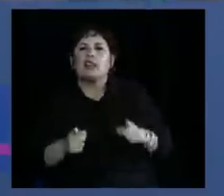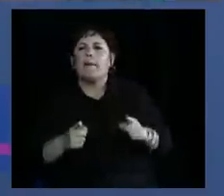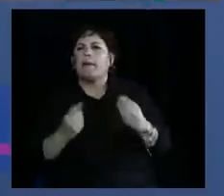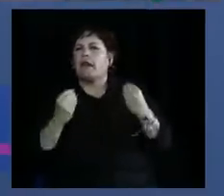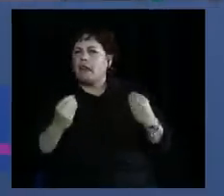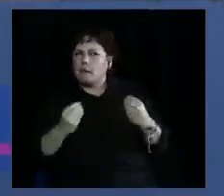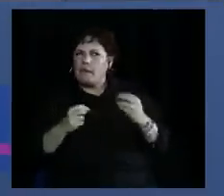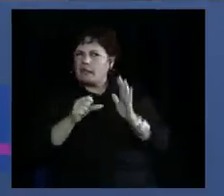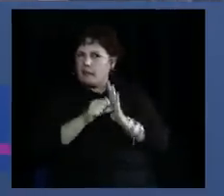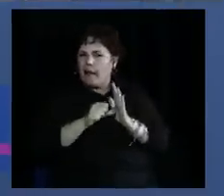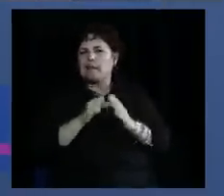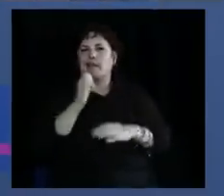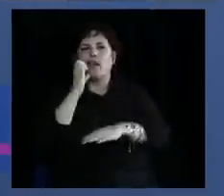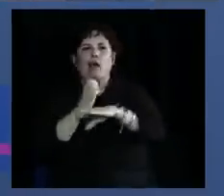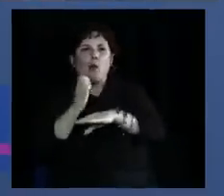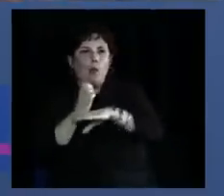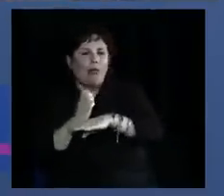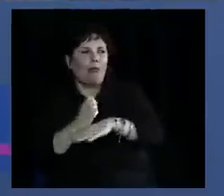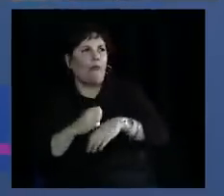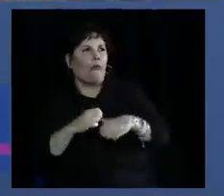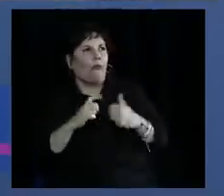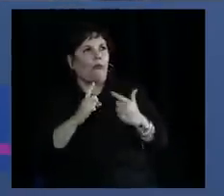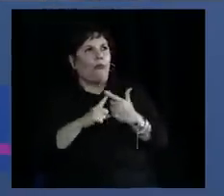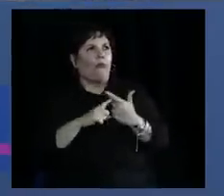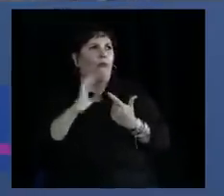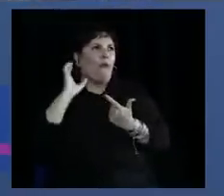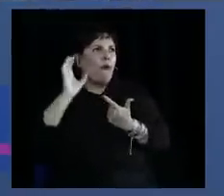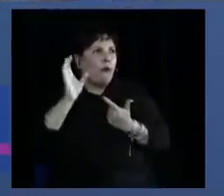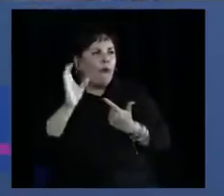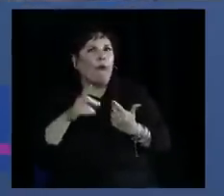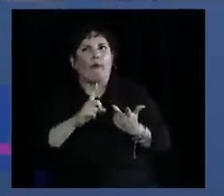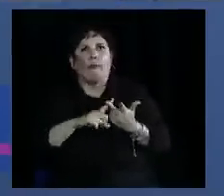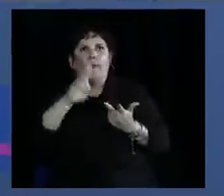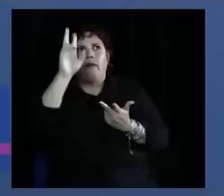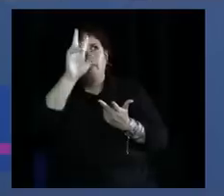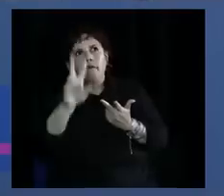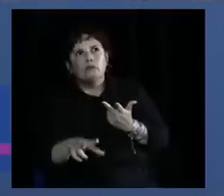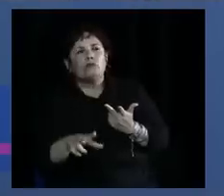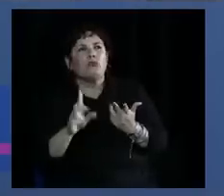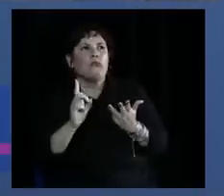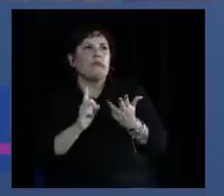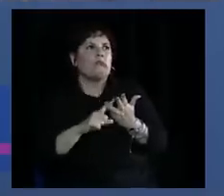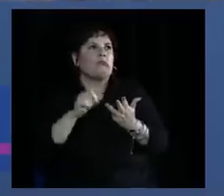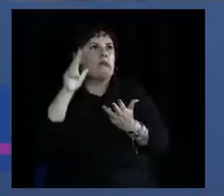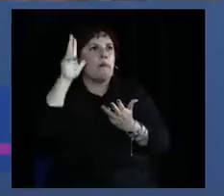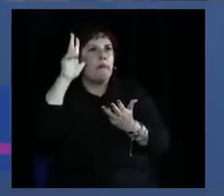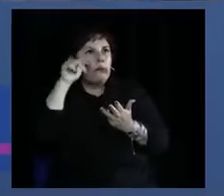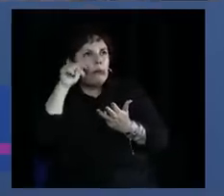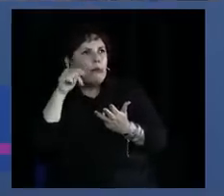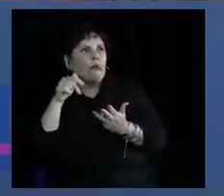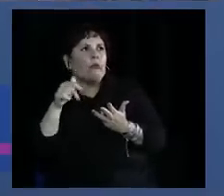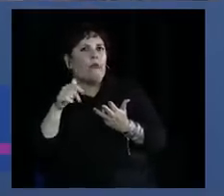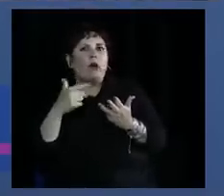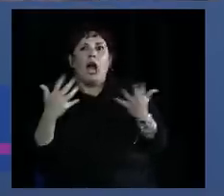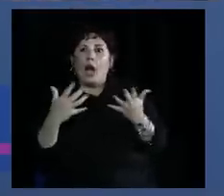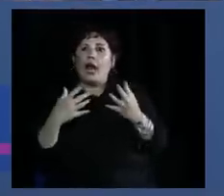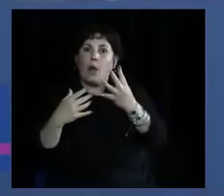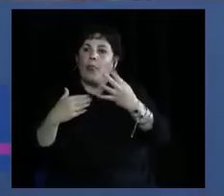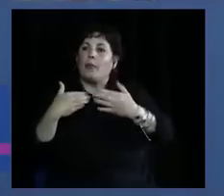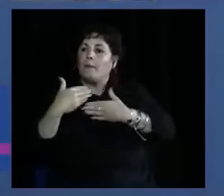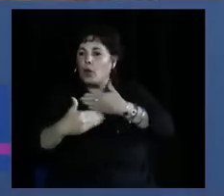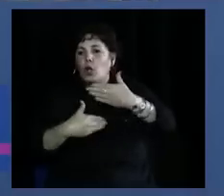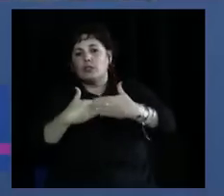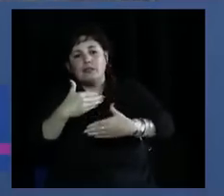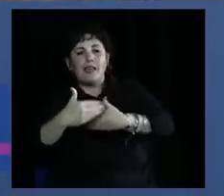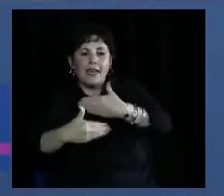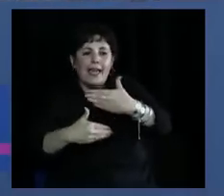región. Ustedes saben, Ecuador, Colombia, Venezuela, Perú, están en procesos de